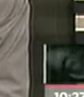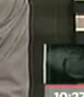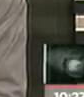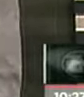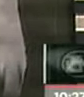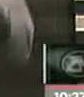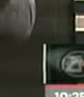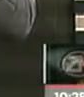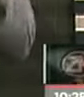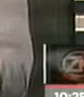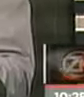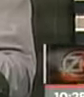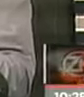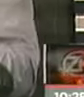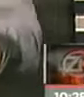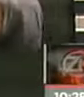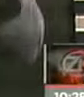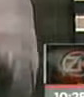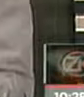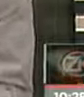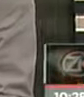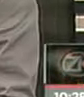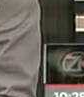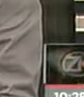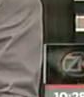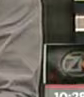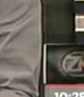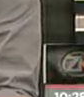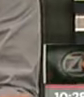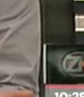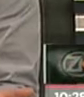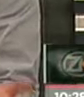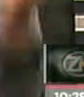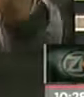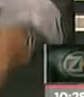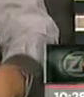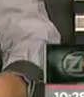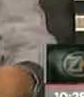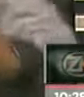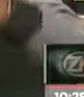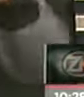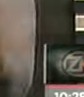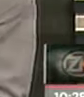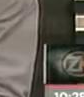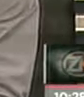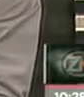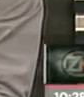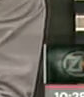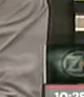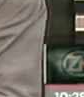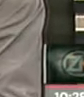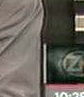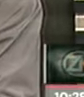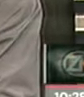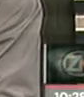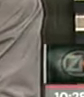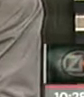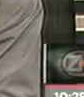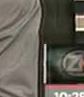que esos medicamentos eran subsidiados por la Revolución Bolivariana y que debido al bloqueo no se pueden seguir